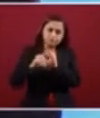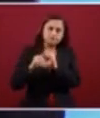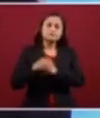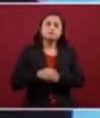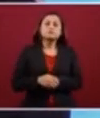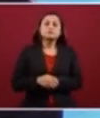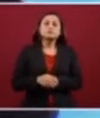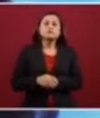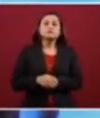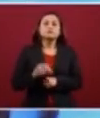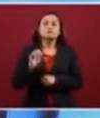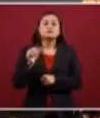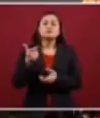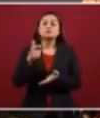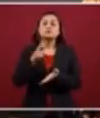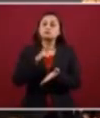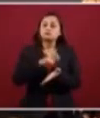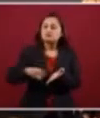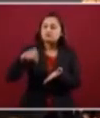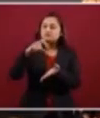Aumento en el consumo